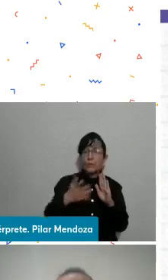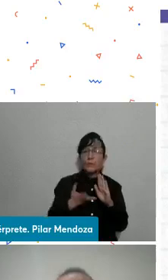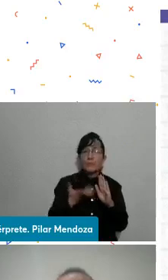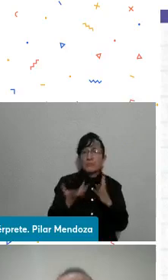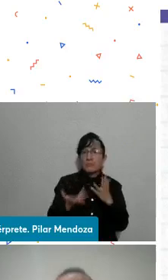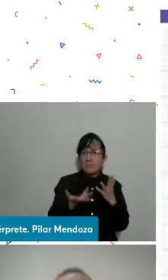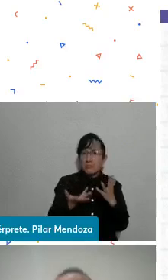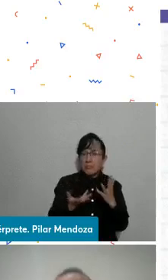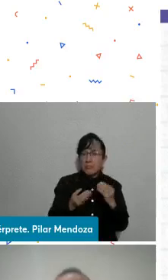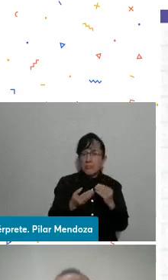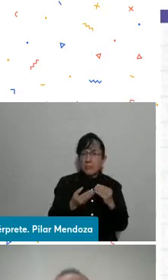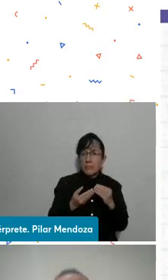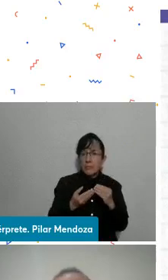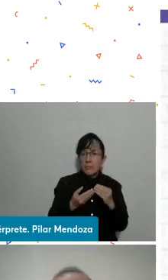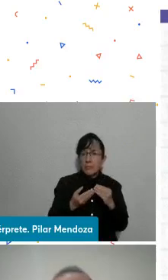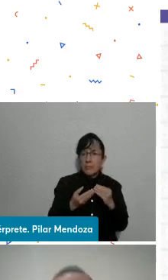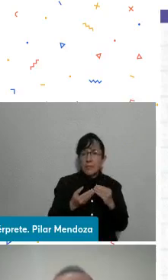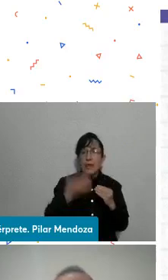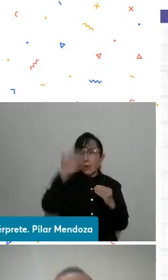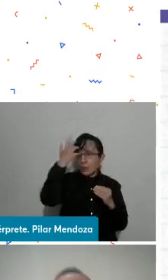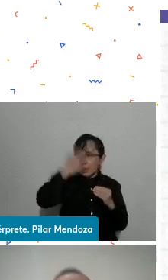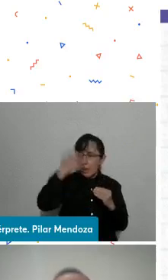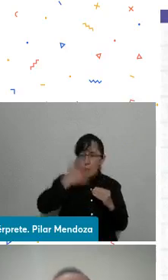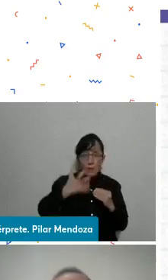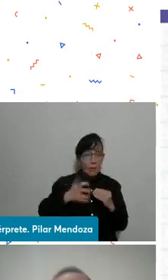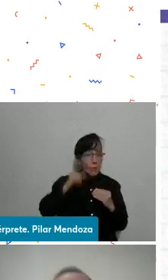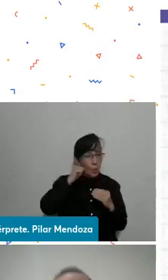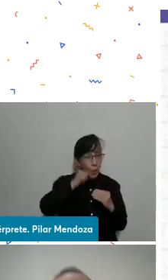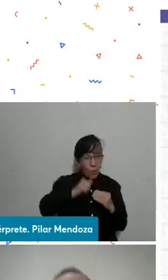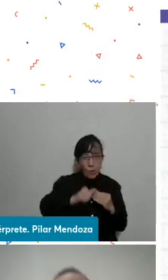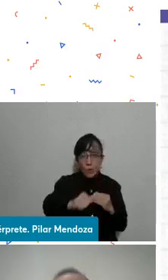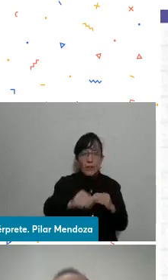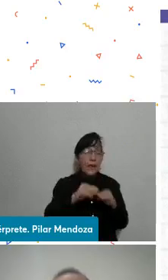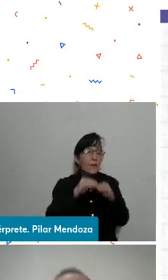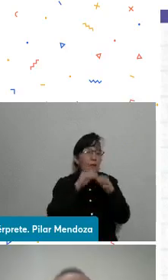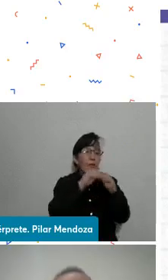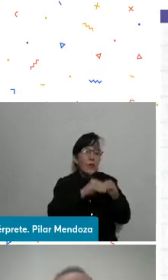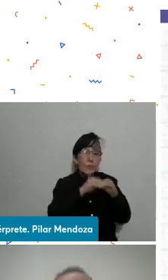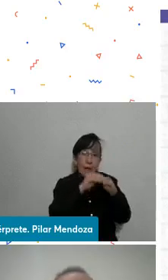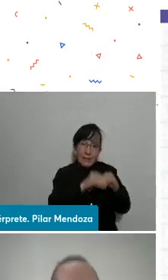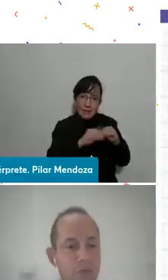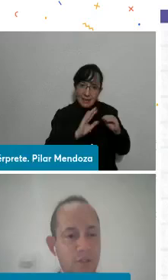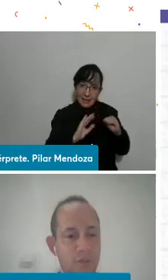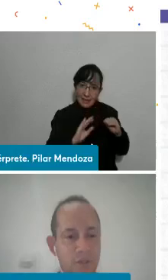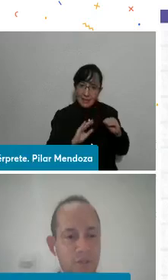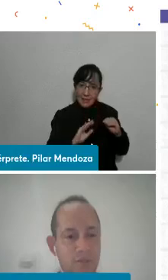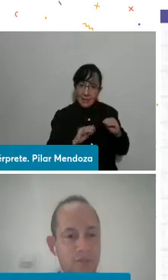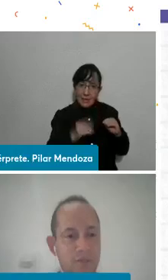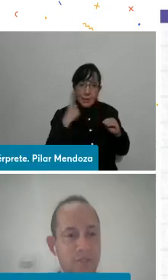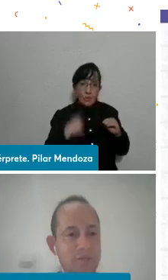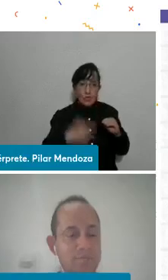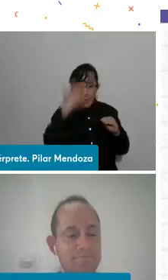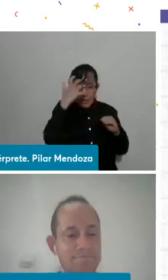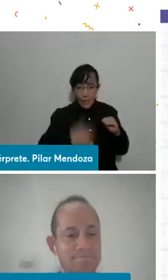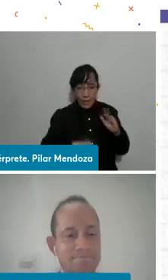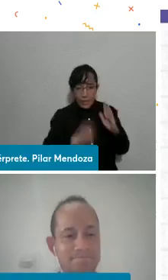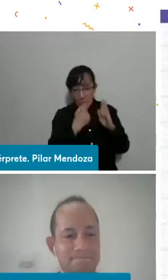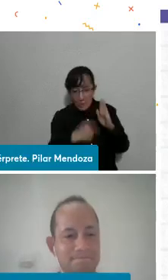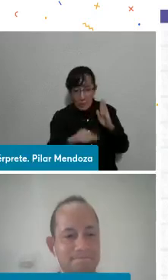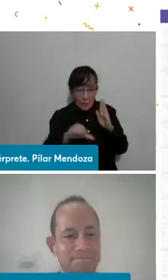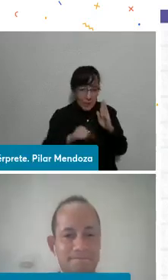podría decir es que es una evaluación permanente, formativa y pues también producto de pues, mucha observación, ¿vale?